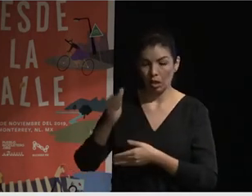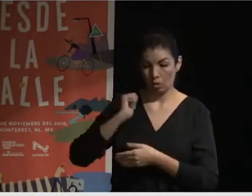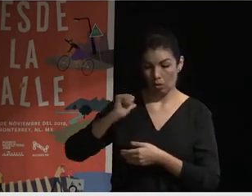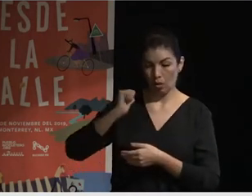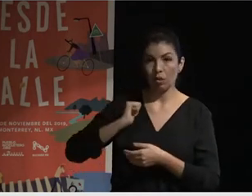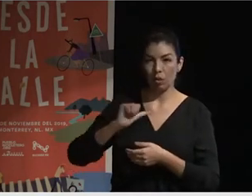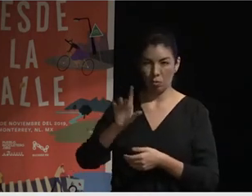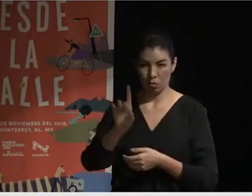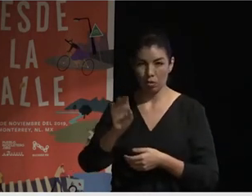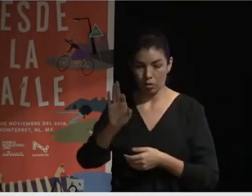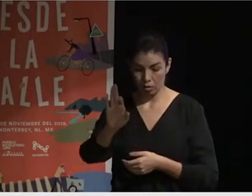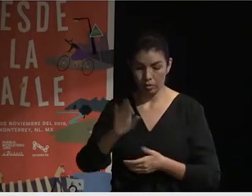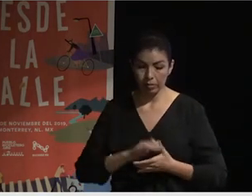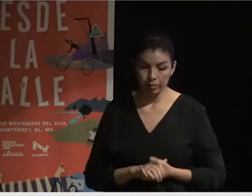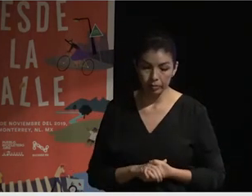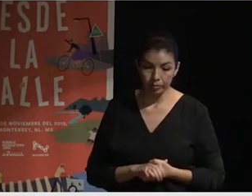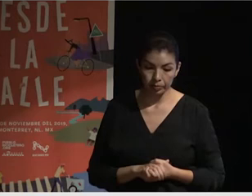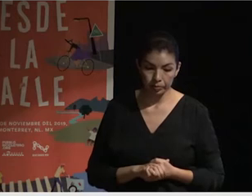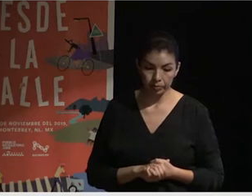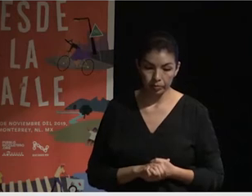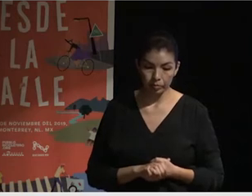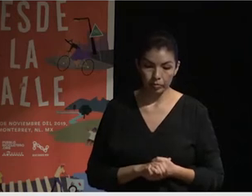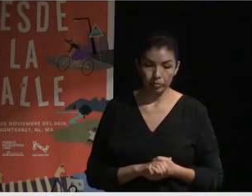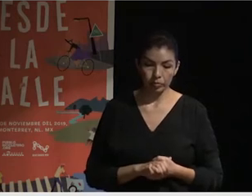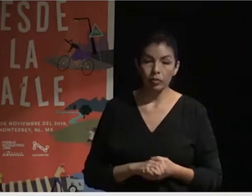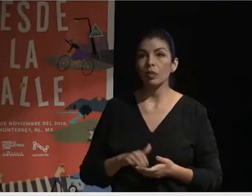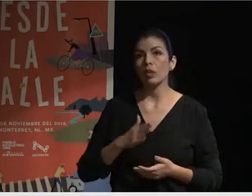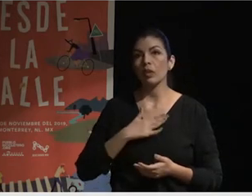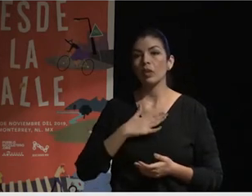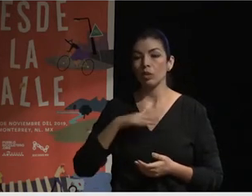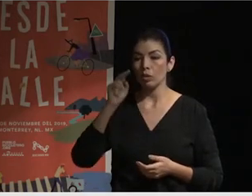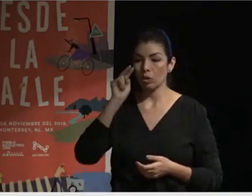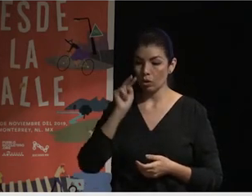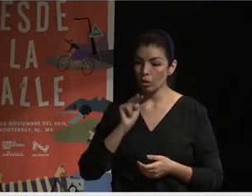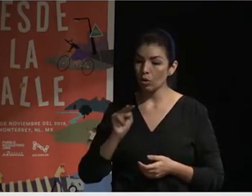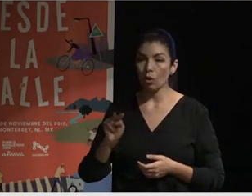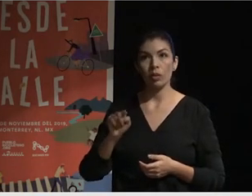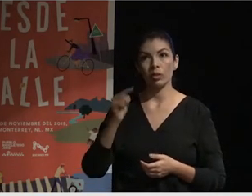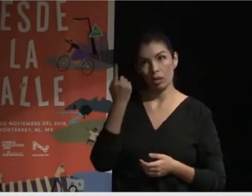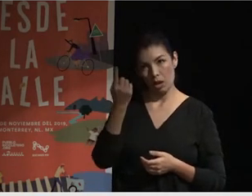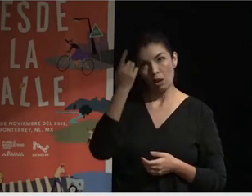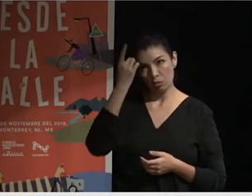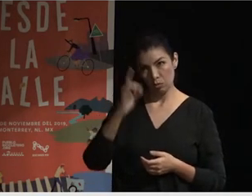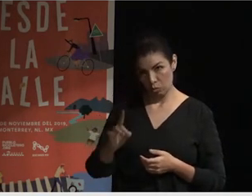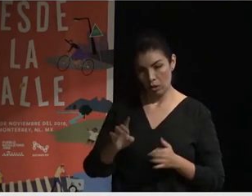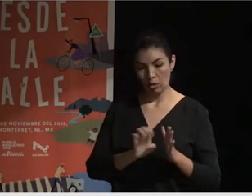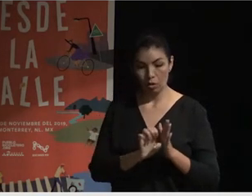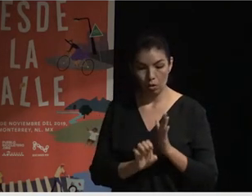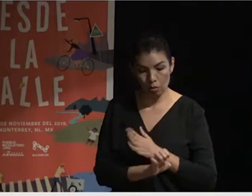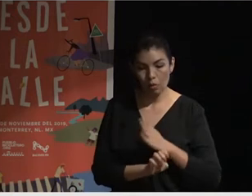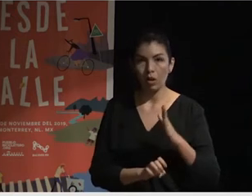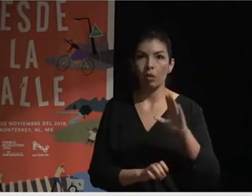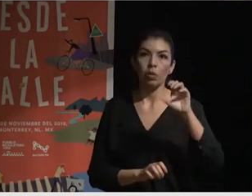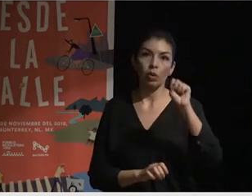de mostrar cómo los dueños del capital, en este caso Carlos Slim, que es uno entre tantos, pero pues, digamos que es un peso pesado,